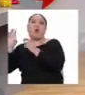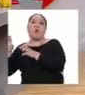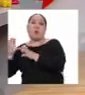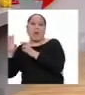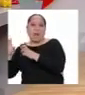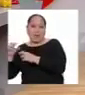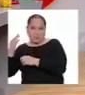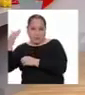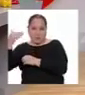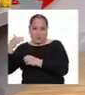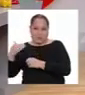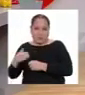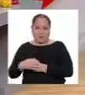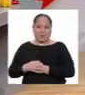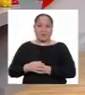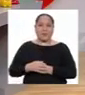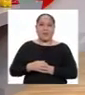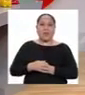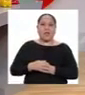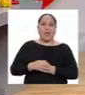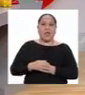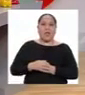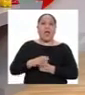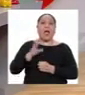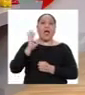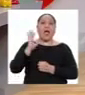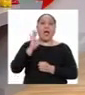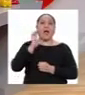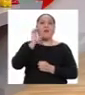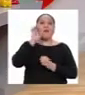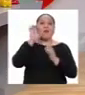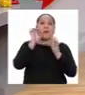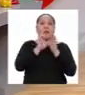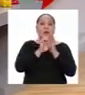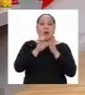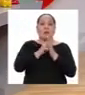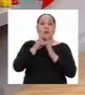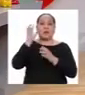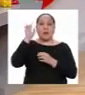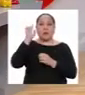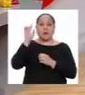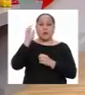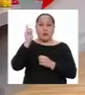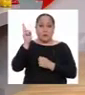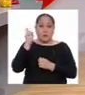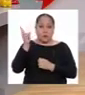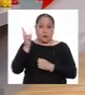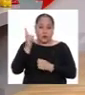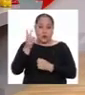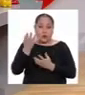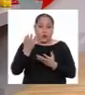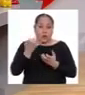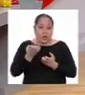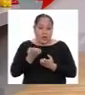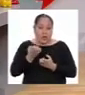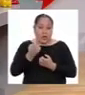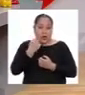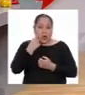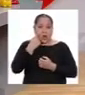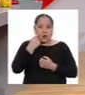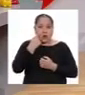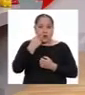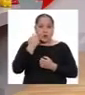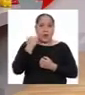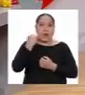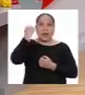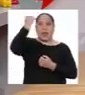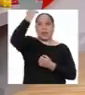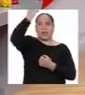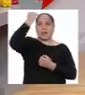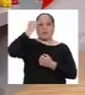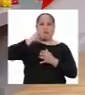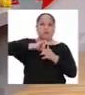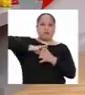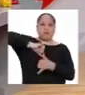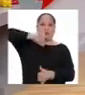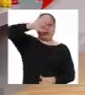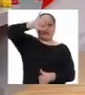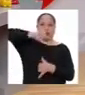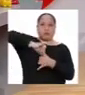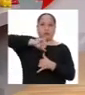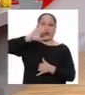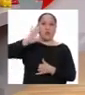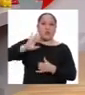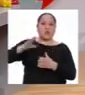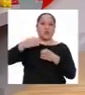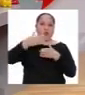Entonces, por ejemplo, si el profesor de educación física necesita conocer la talla promedio de las y los estudiantes de su clase, la